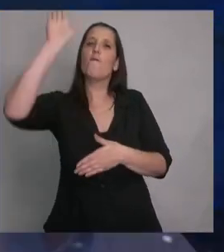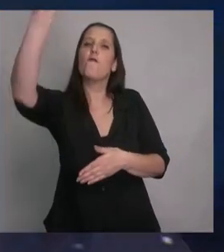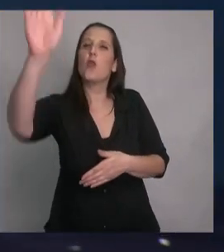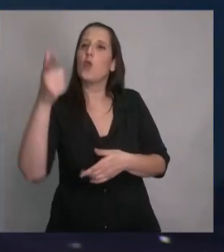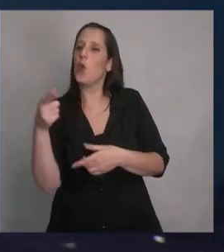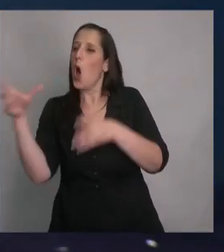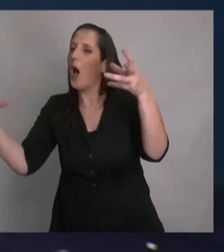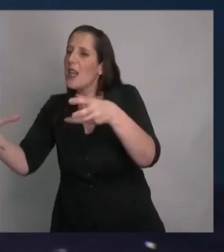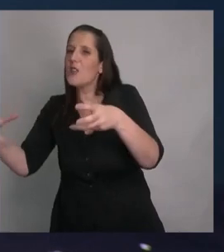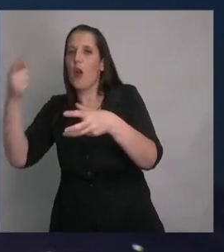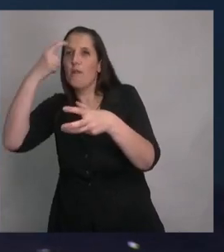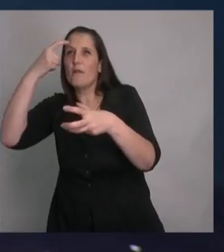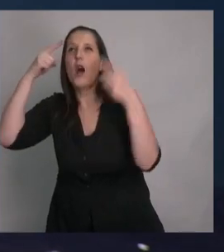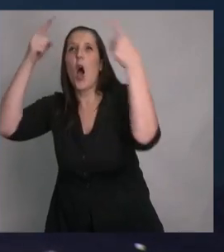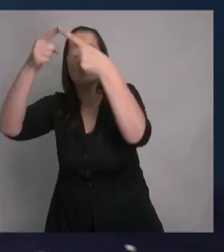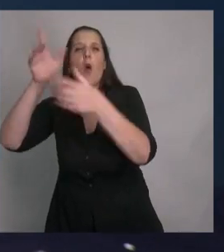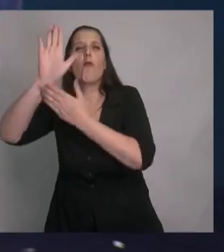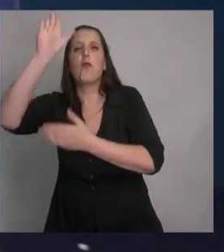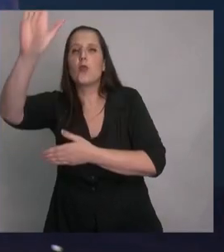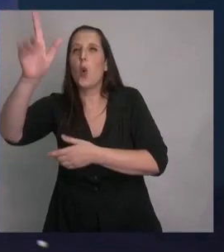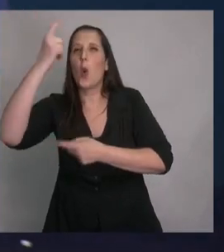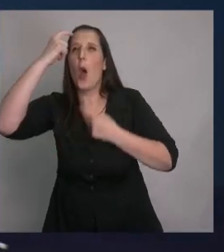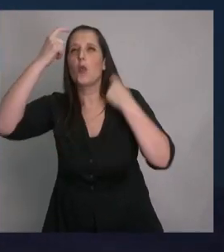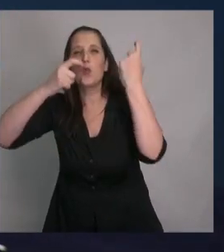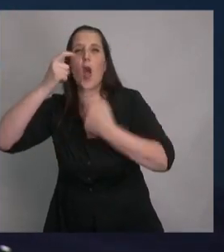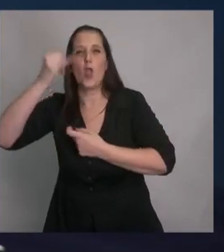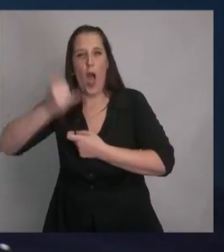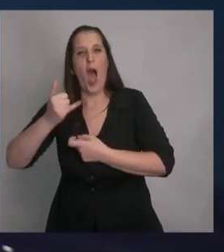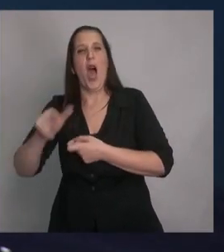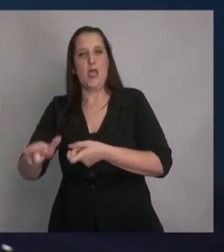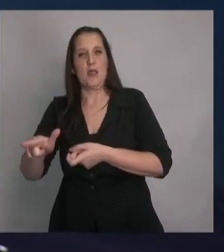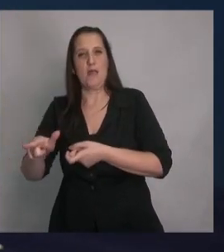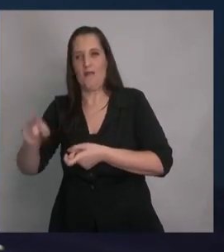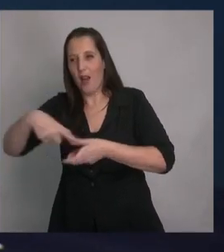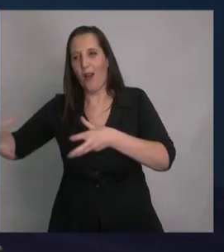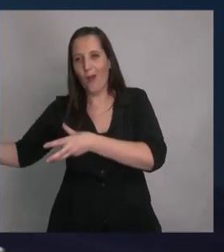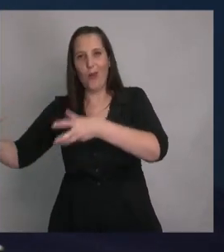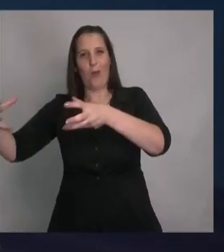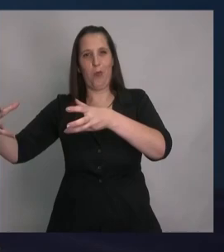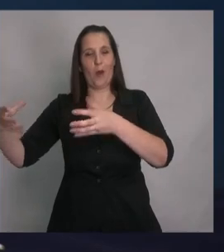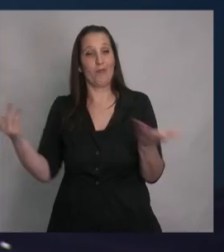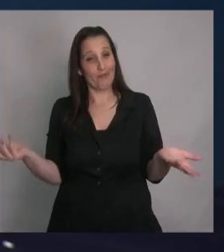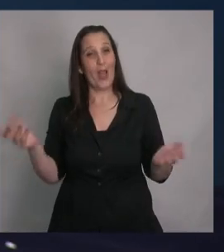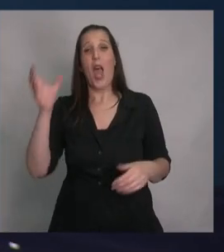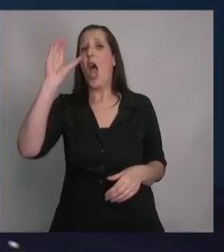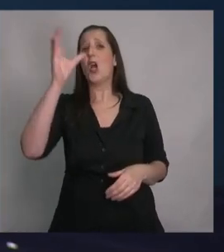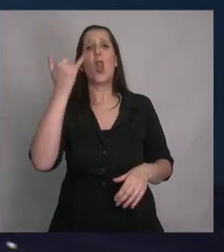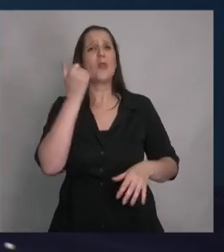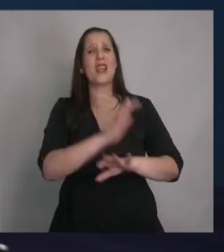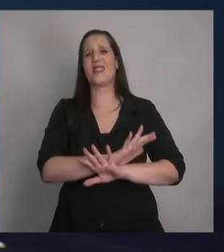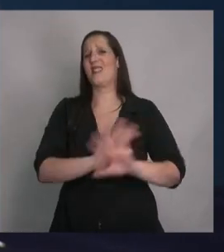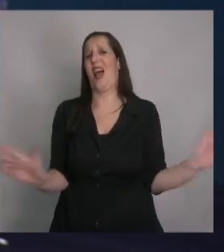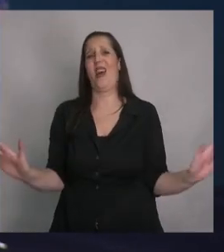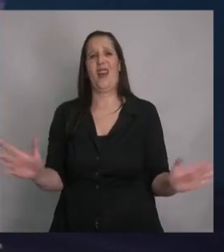la esperanza en las condiciones concretas de Colombia. Indudablemente, Colombia está hastiada de la